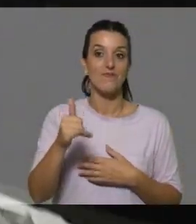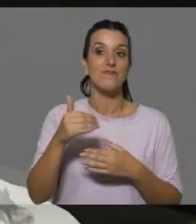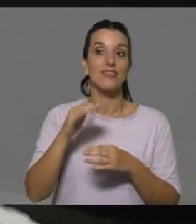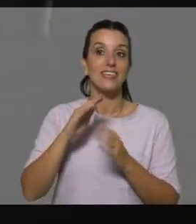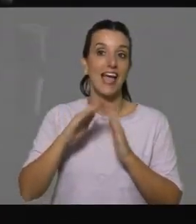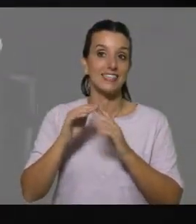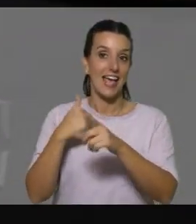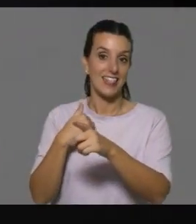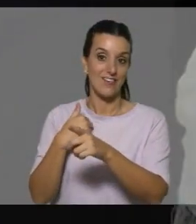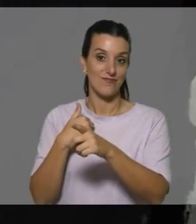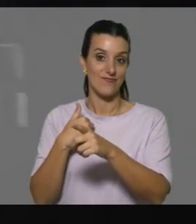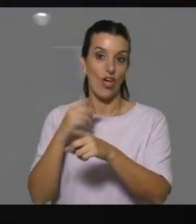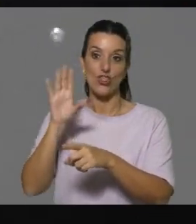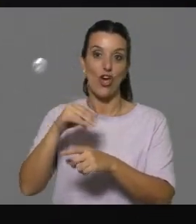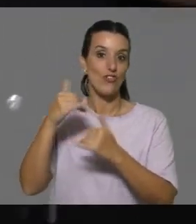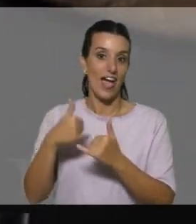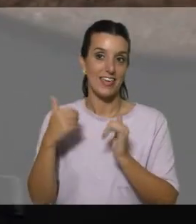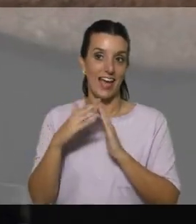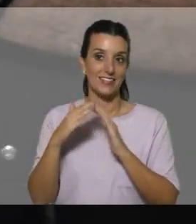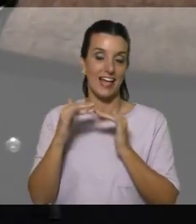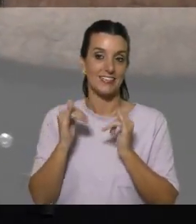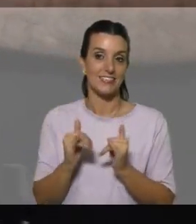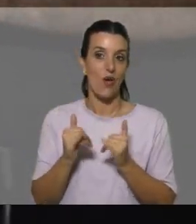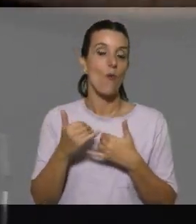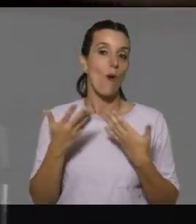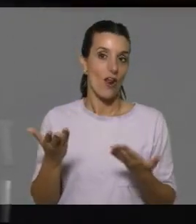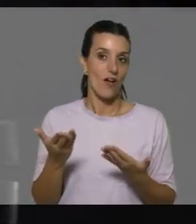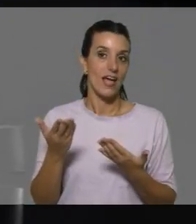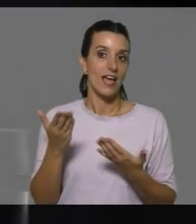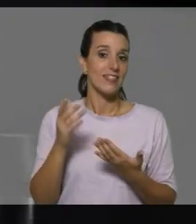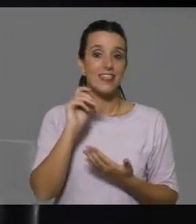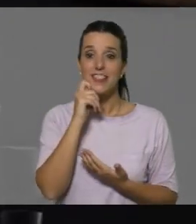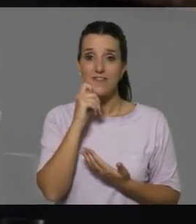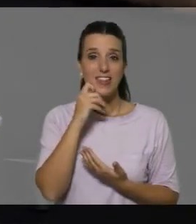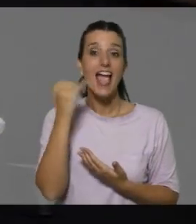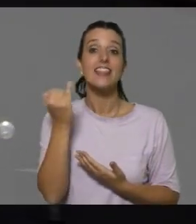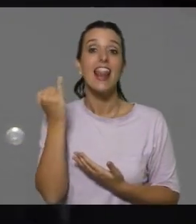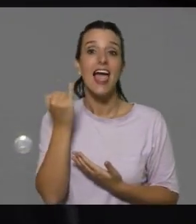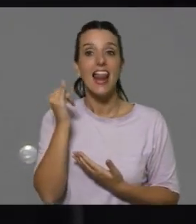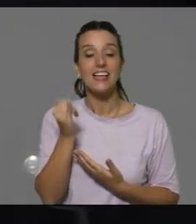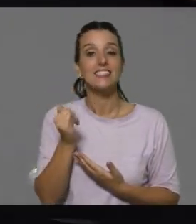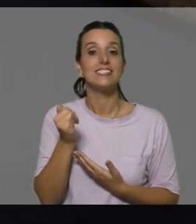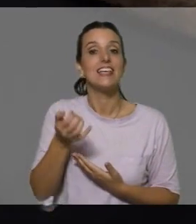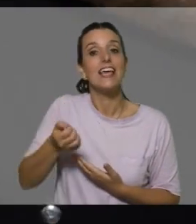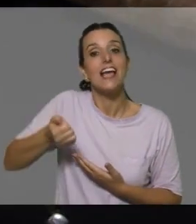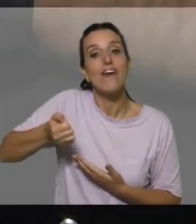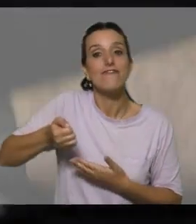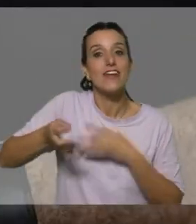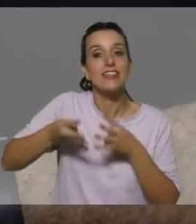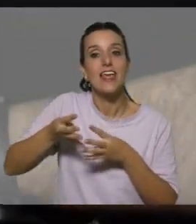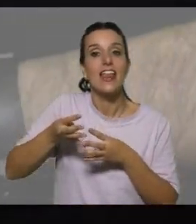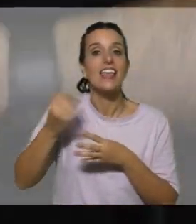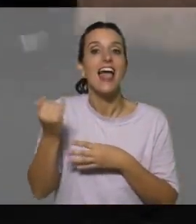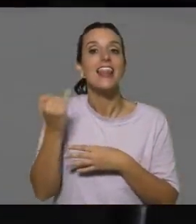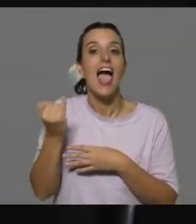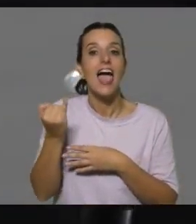casa. Todos tenemos esta en nuestra casa. Y, bueno, que es... Es divina la italiana. Divina, es la cafetera italiana, o la moca, o la